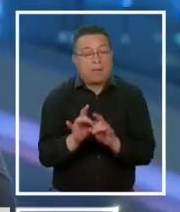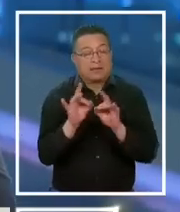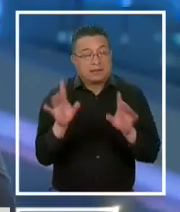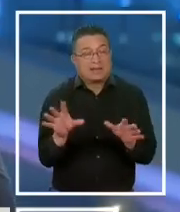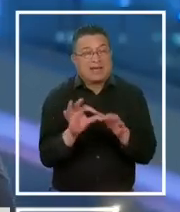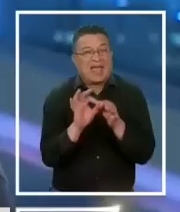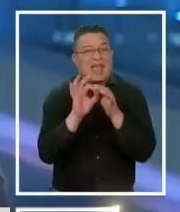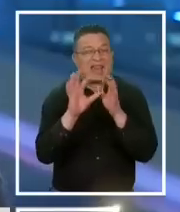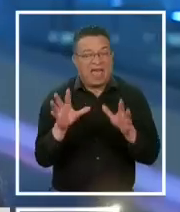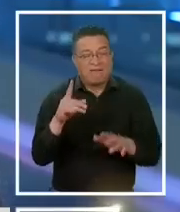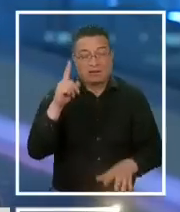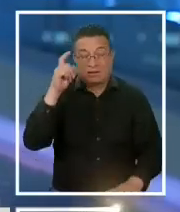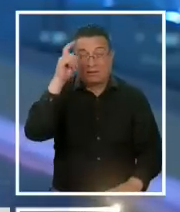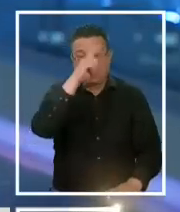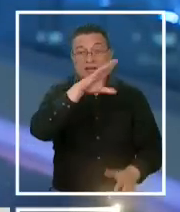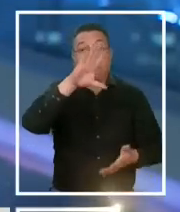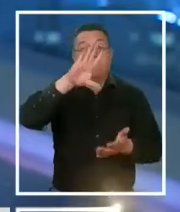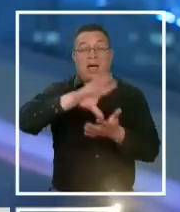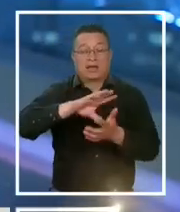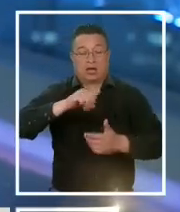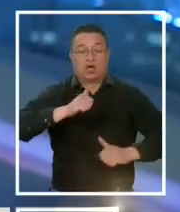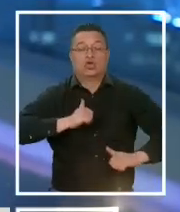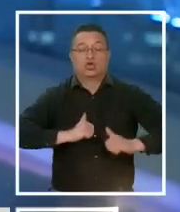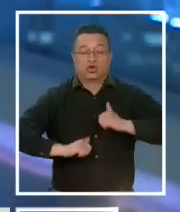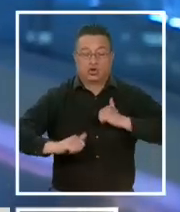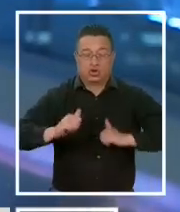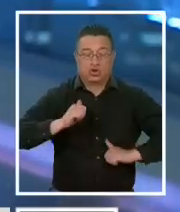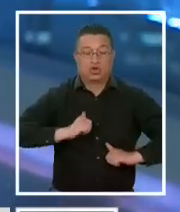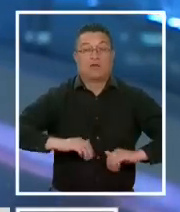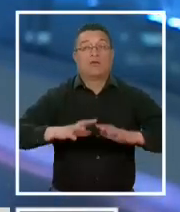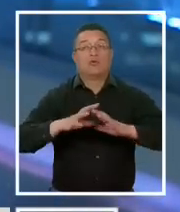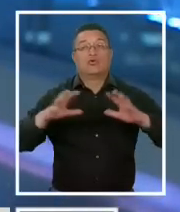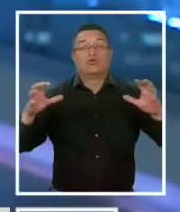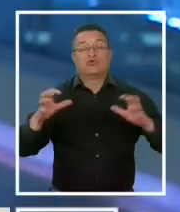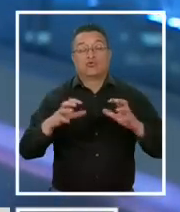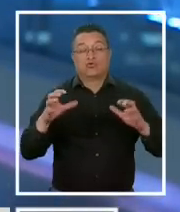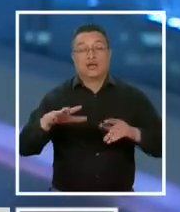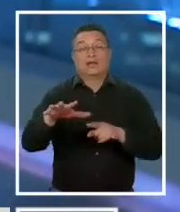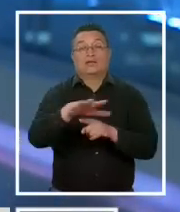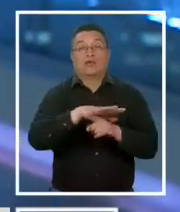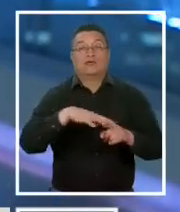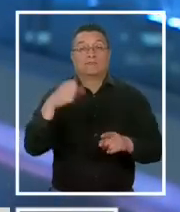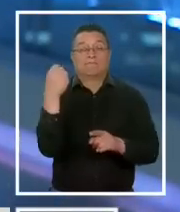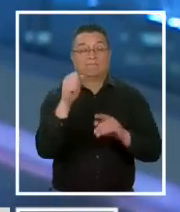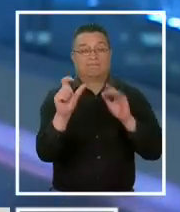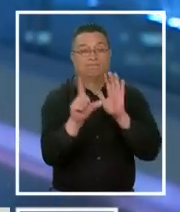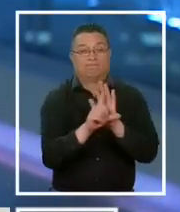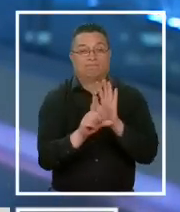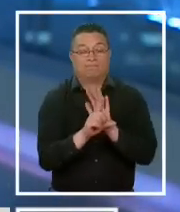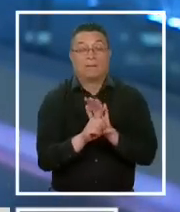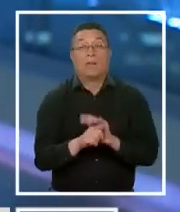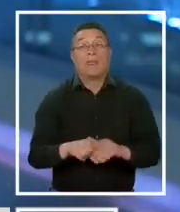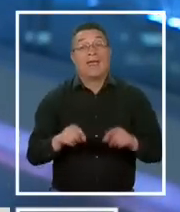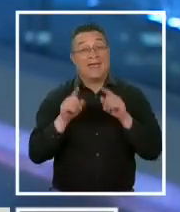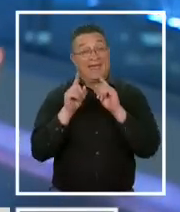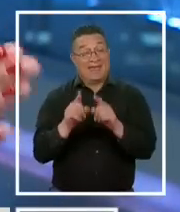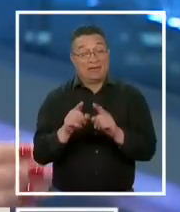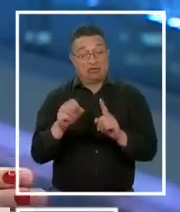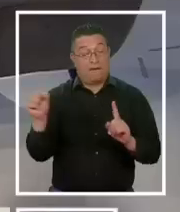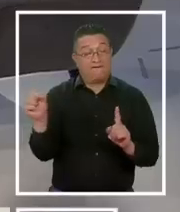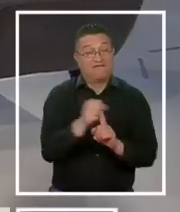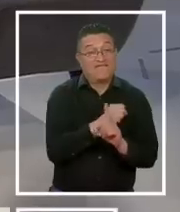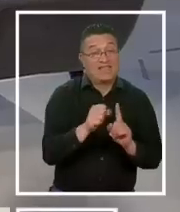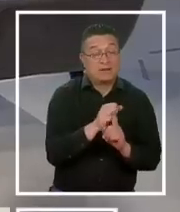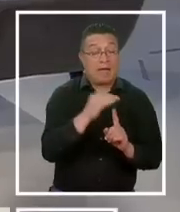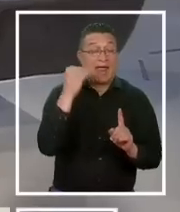grave y compleja en un país que está sufriendo de manera muy crítica la situación de la delincuencia Entonces cuando en eso además las víctimas